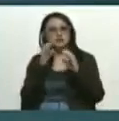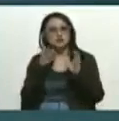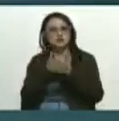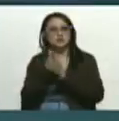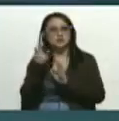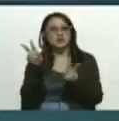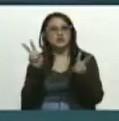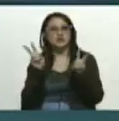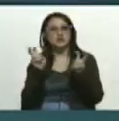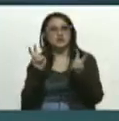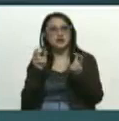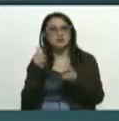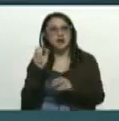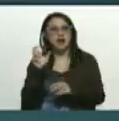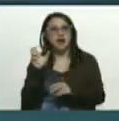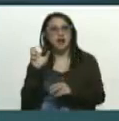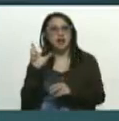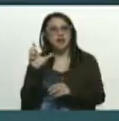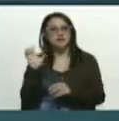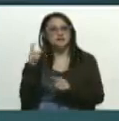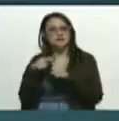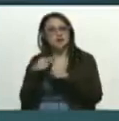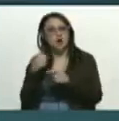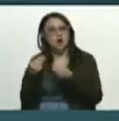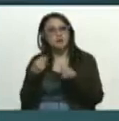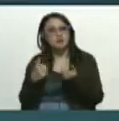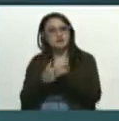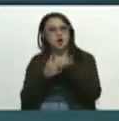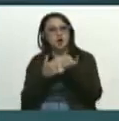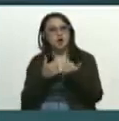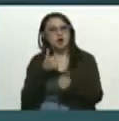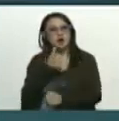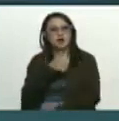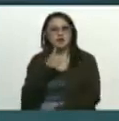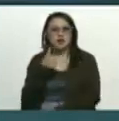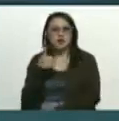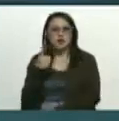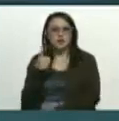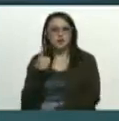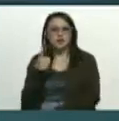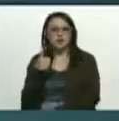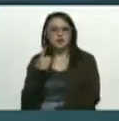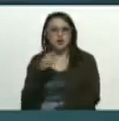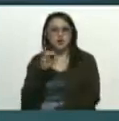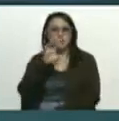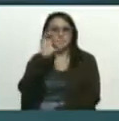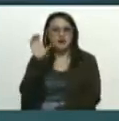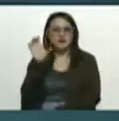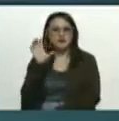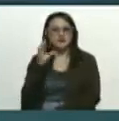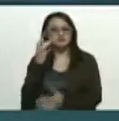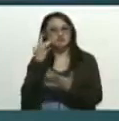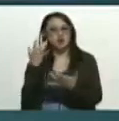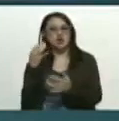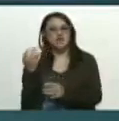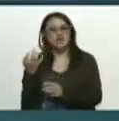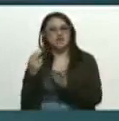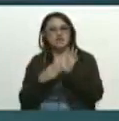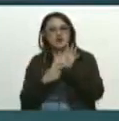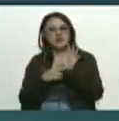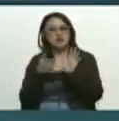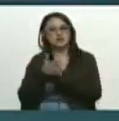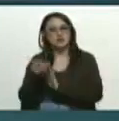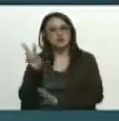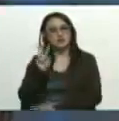este caso de Alex Saab. ¿Cómo contribuyen entonces cada una de estas naciones para no reflejar la verdad de